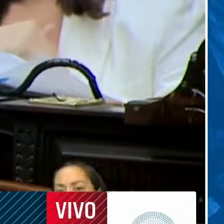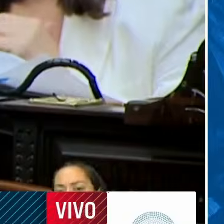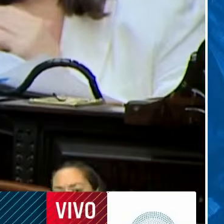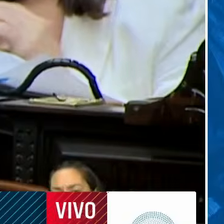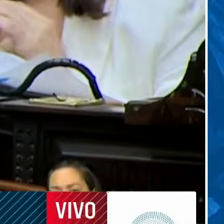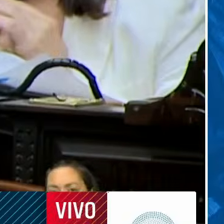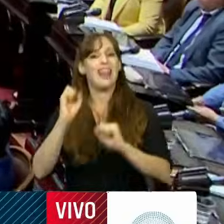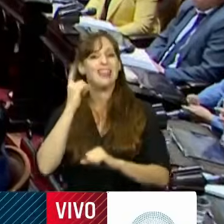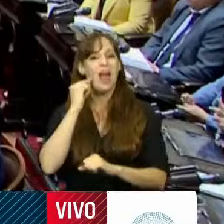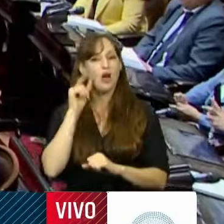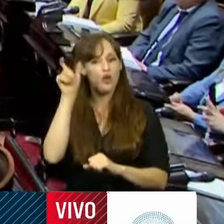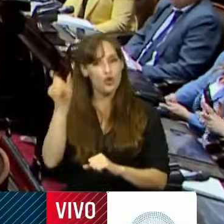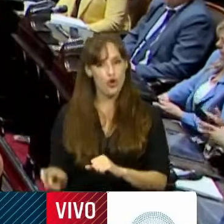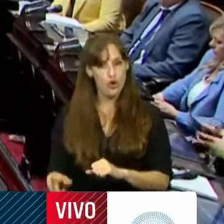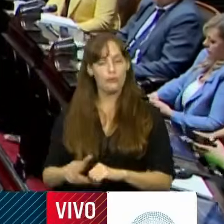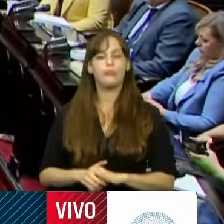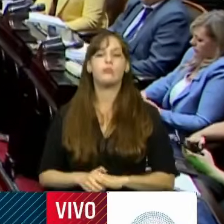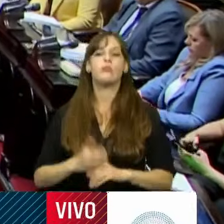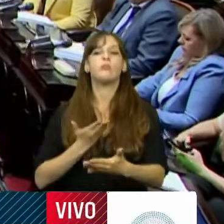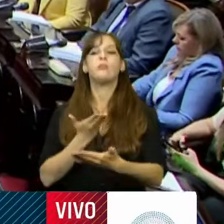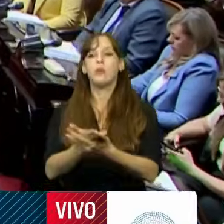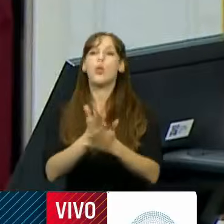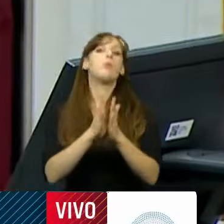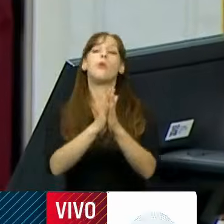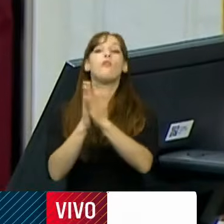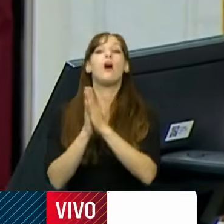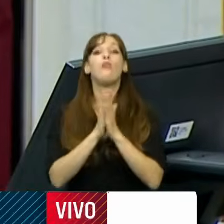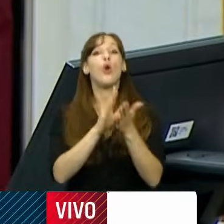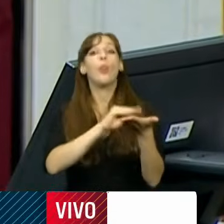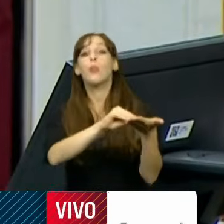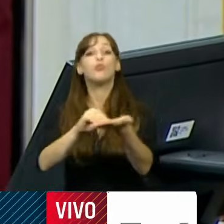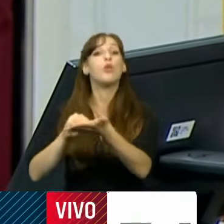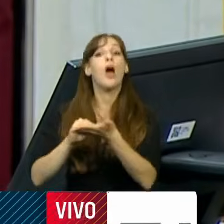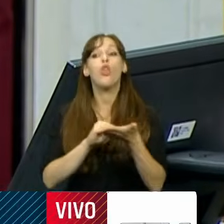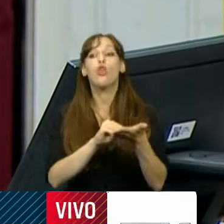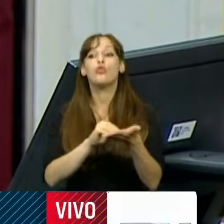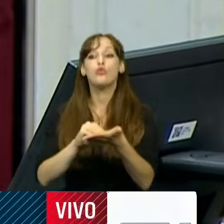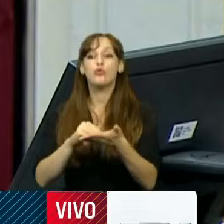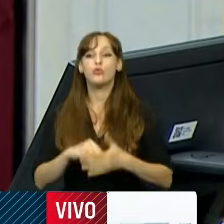Les pido por favor a los diputados se vayan identificando